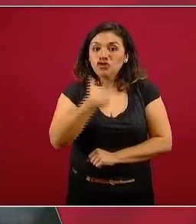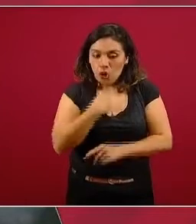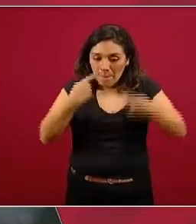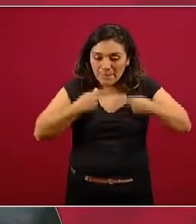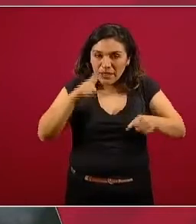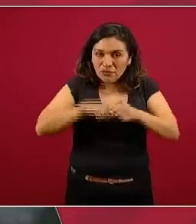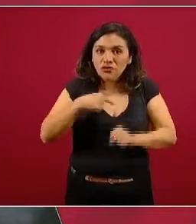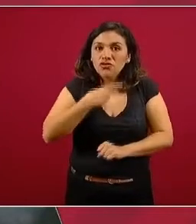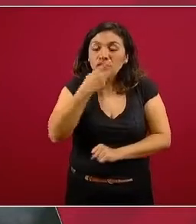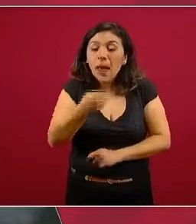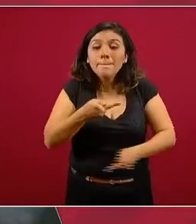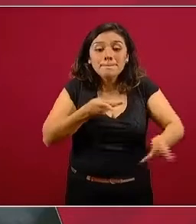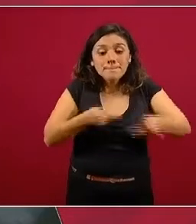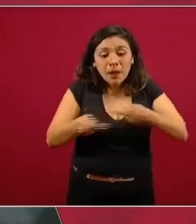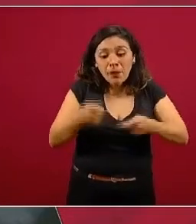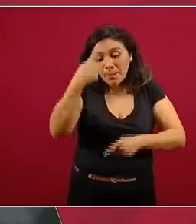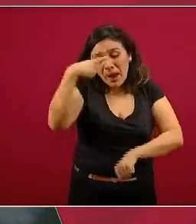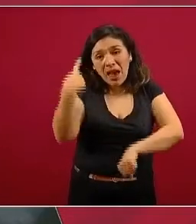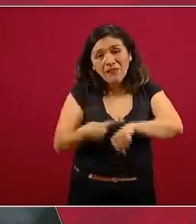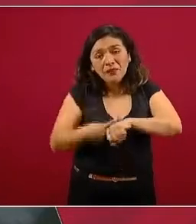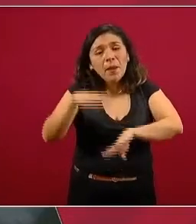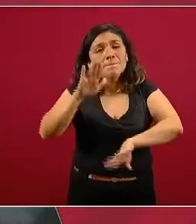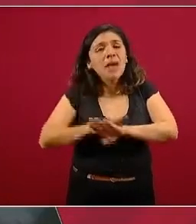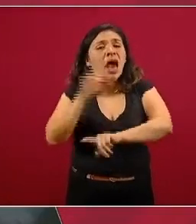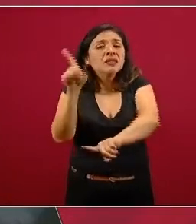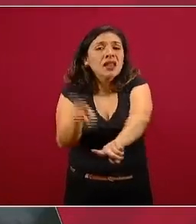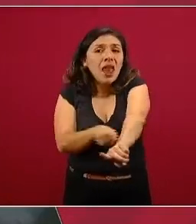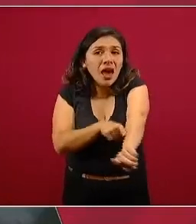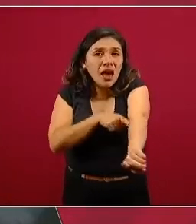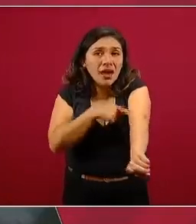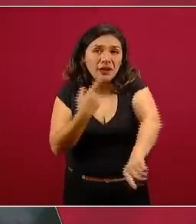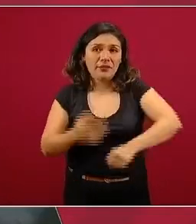mismo, preparémonos para una epidemia larga.